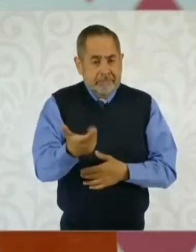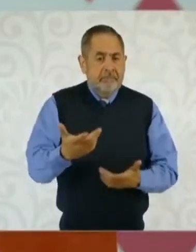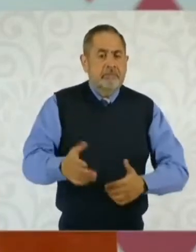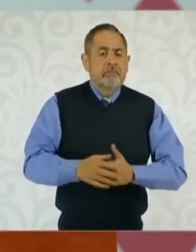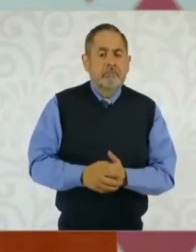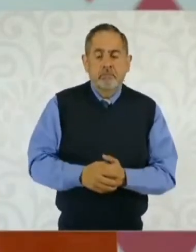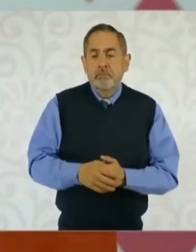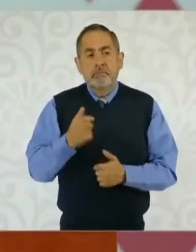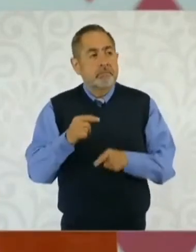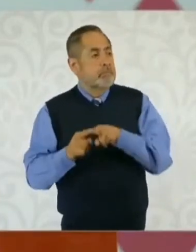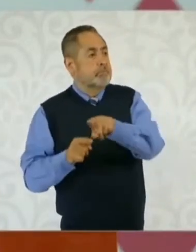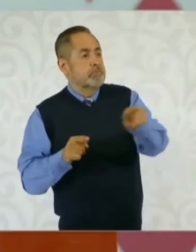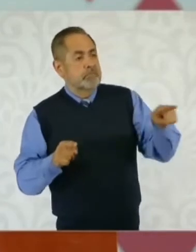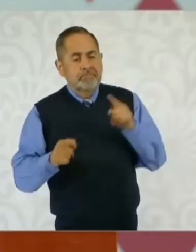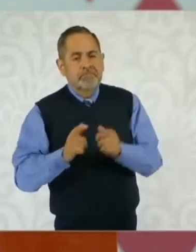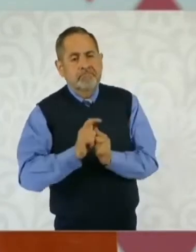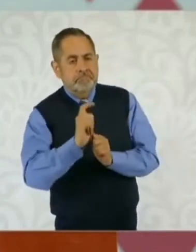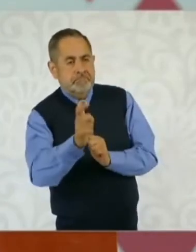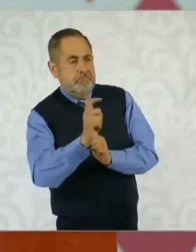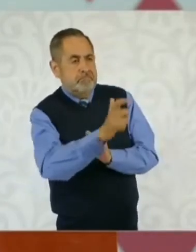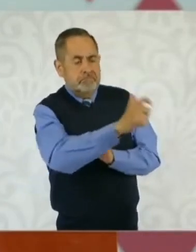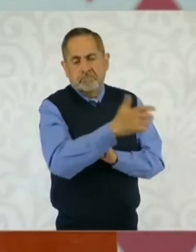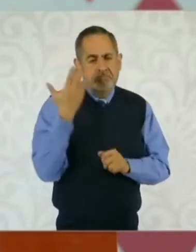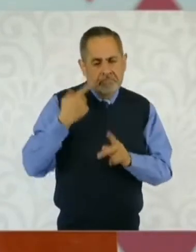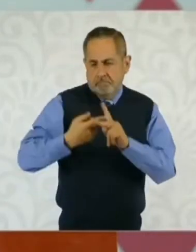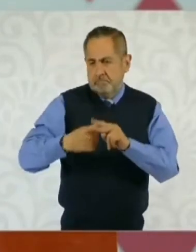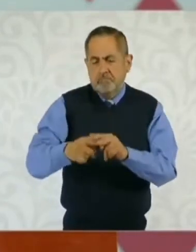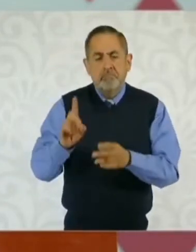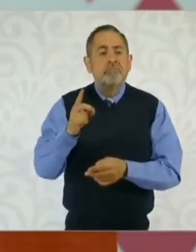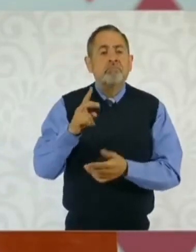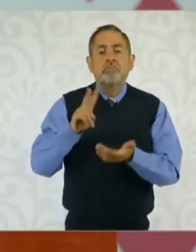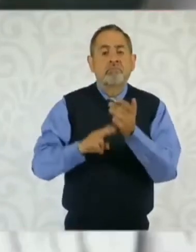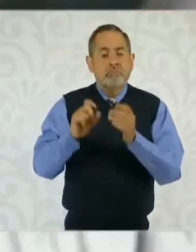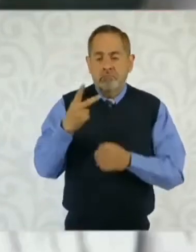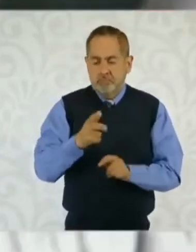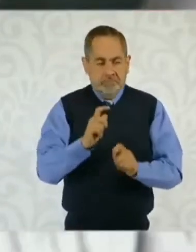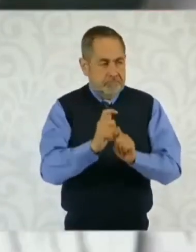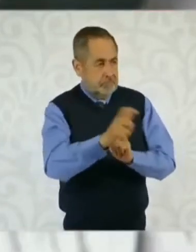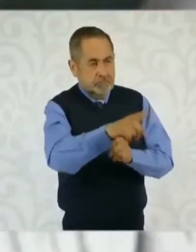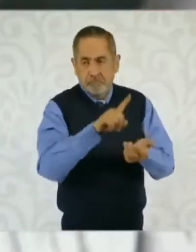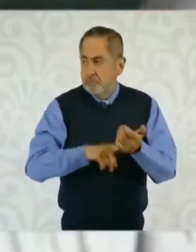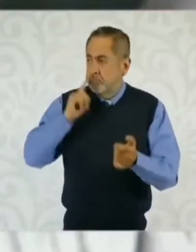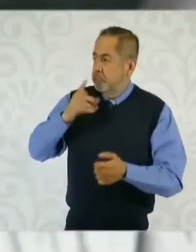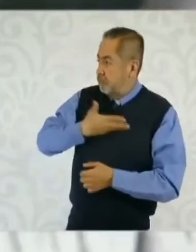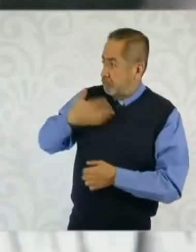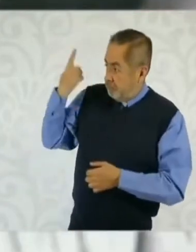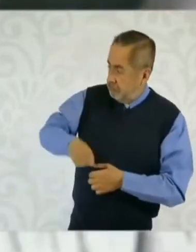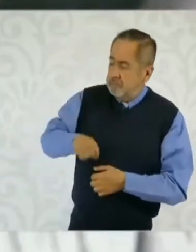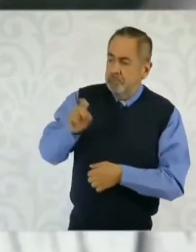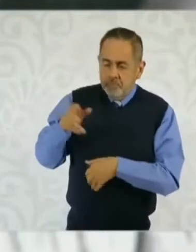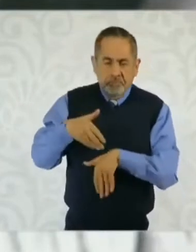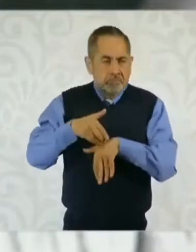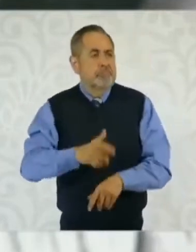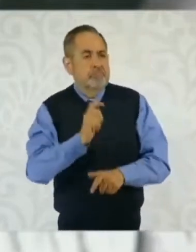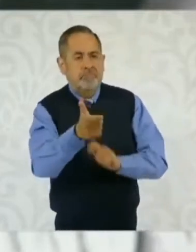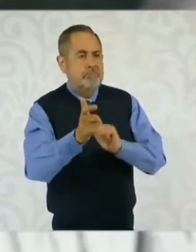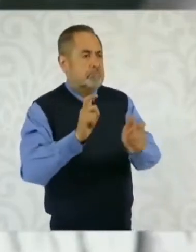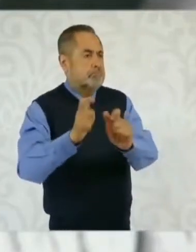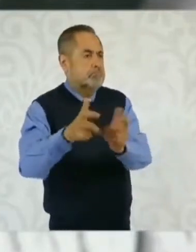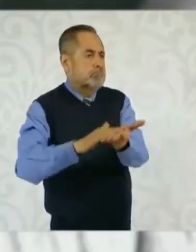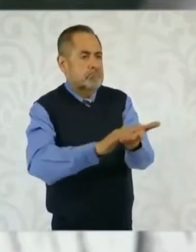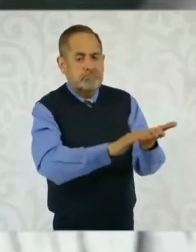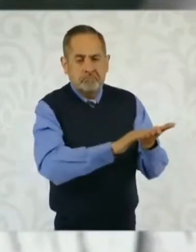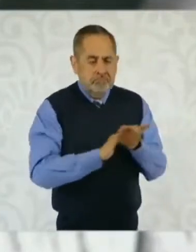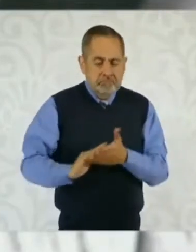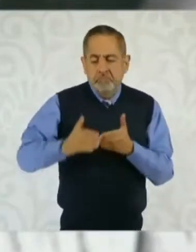El pago a proveedores ya inició en diciembre de 2024, de acuerdo con las instrucciones de la presidenta, y seguirá operando a